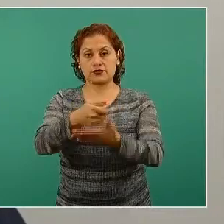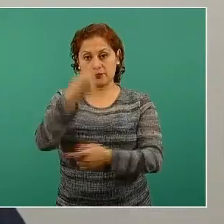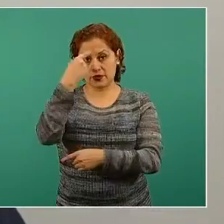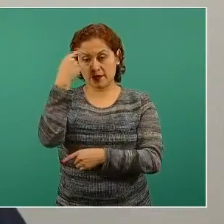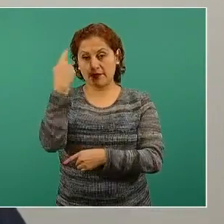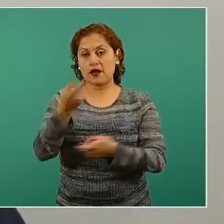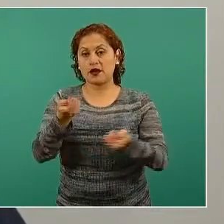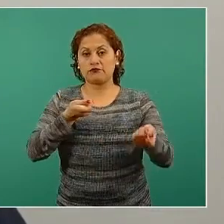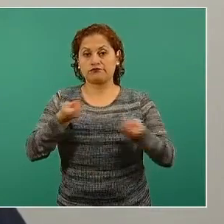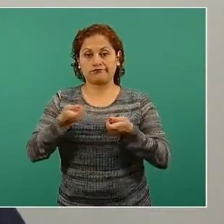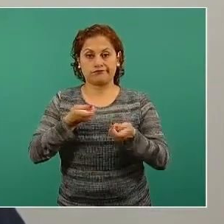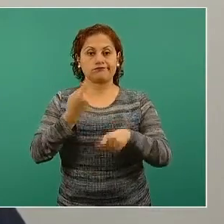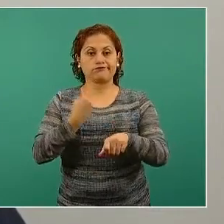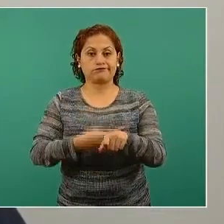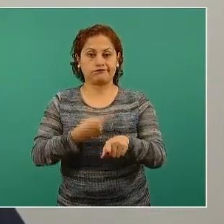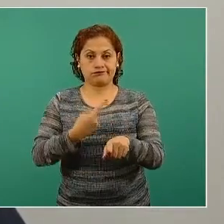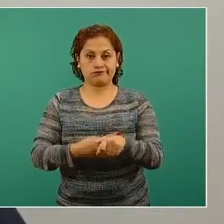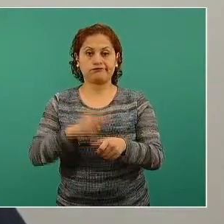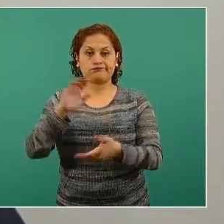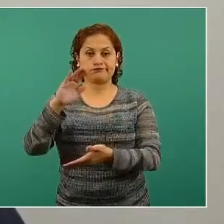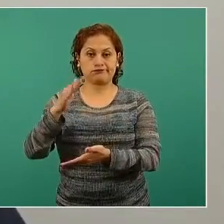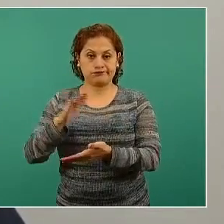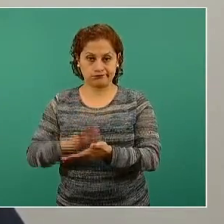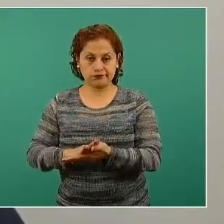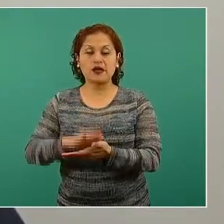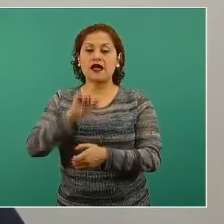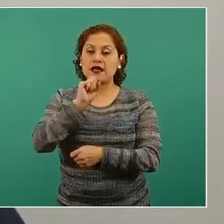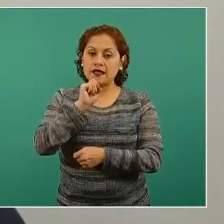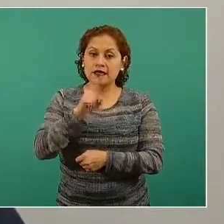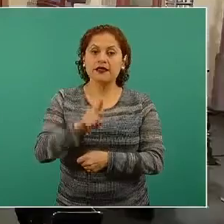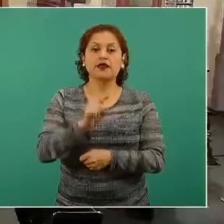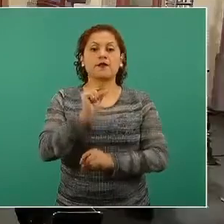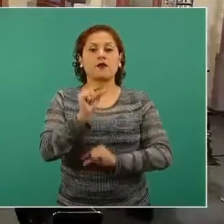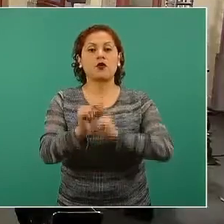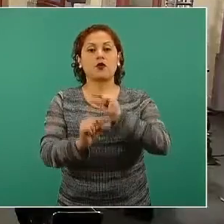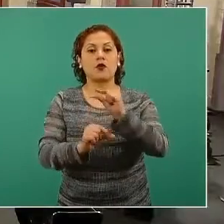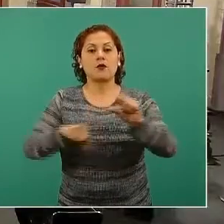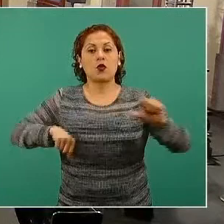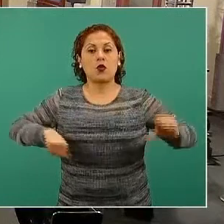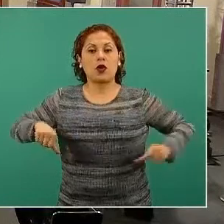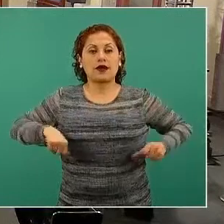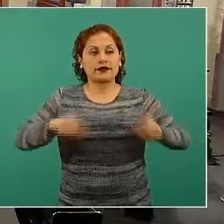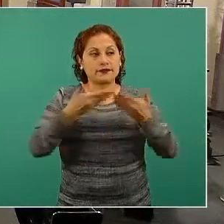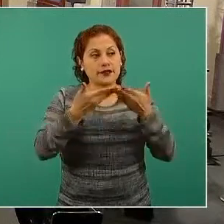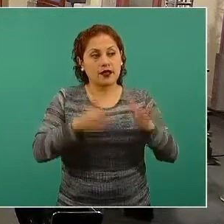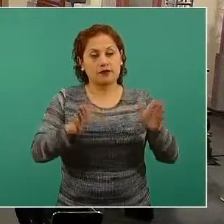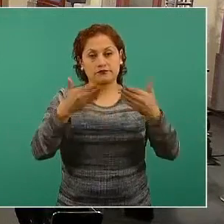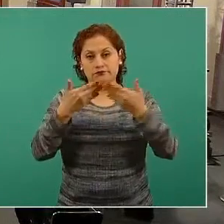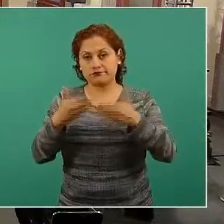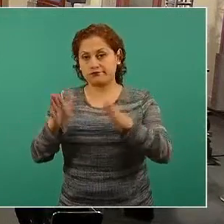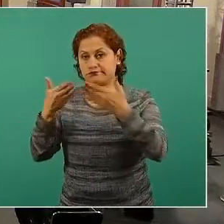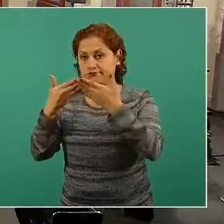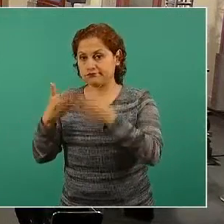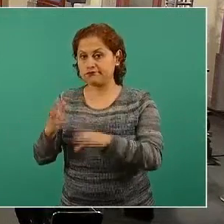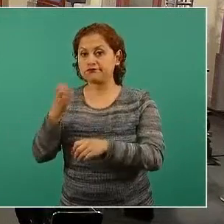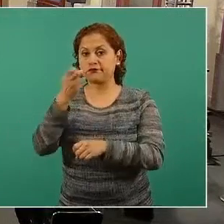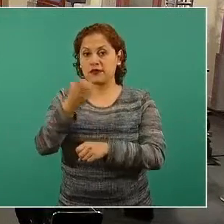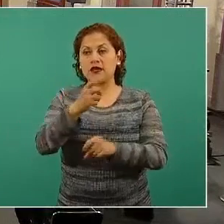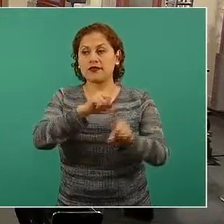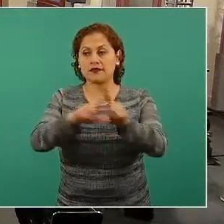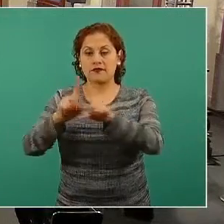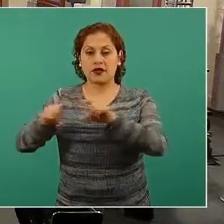nos permitirá reiniciar actividades que son importantes y que son esenciales para nuestro desarrollo, tanto